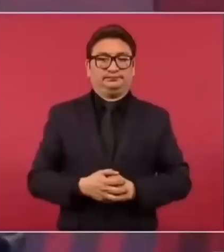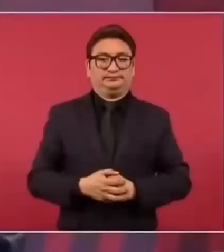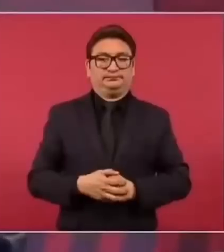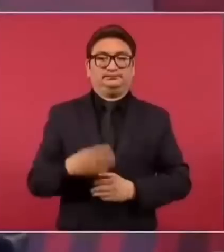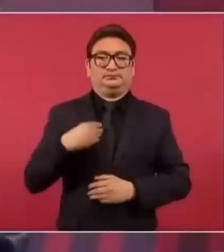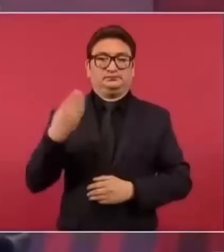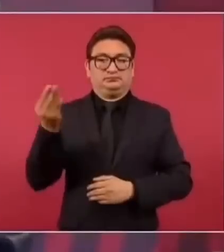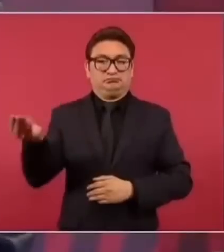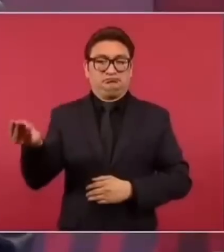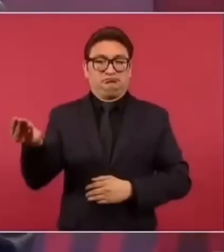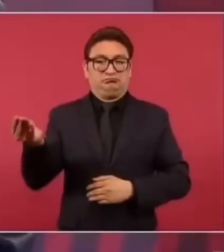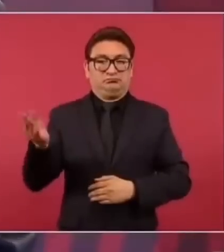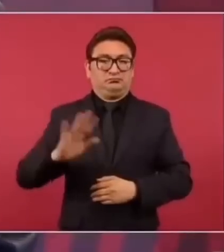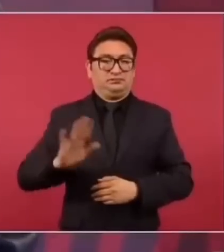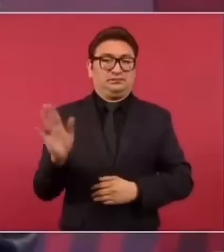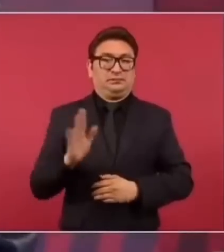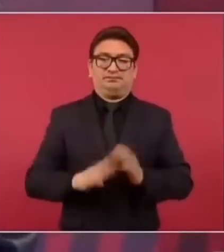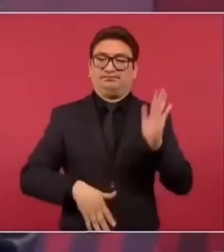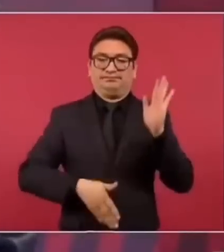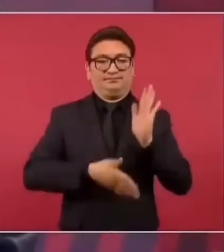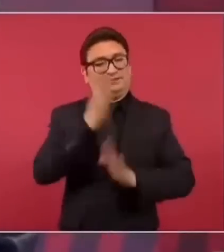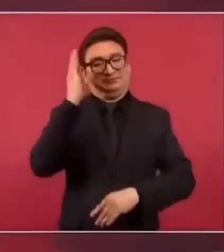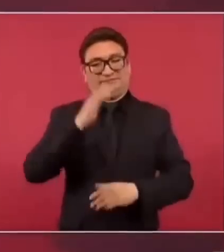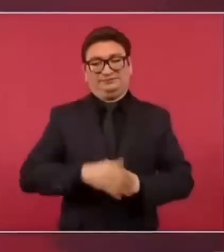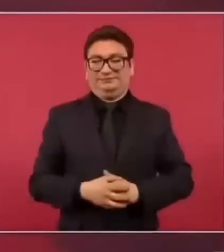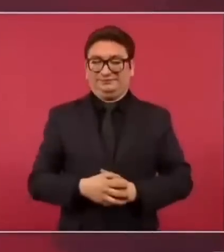nomás la dejé y vámonos,